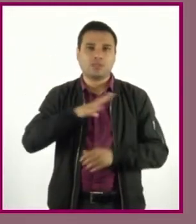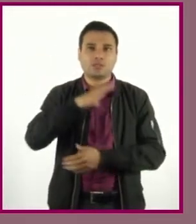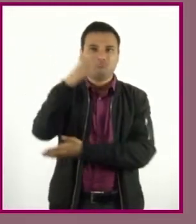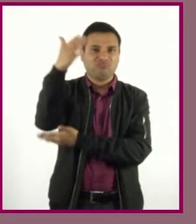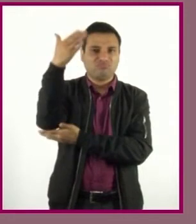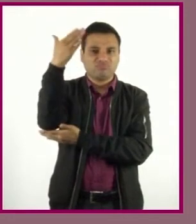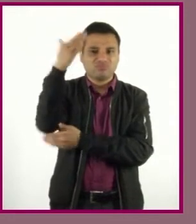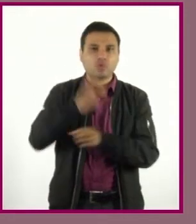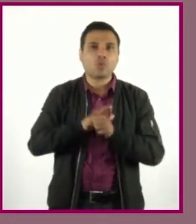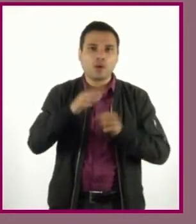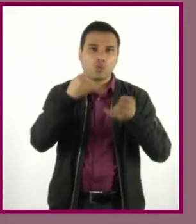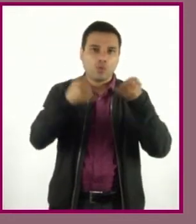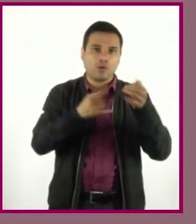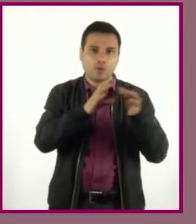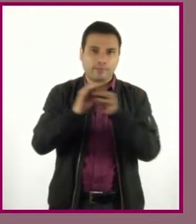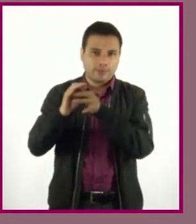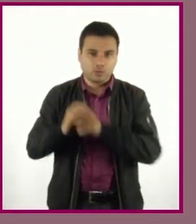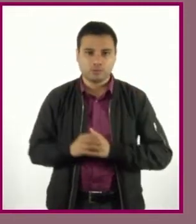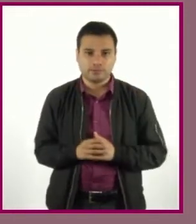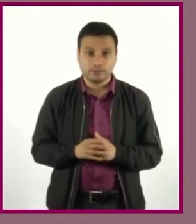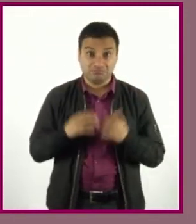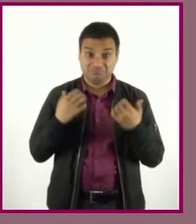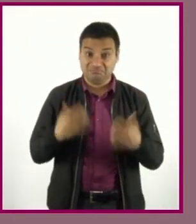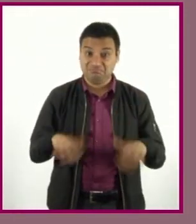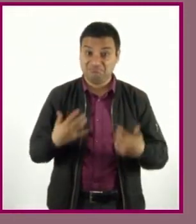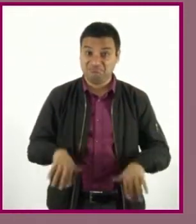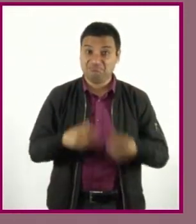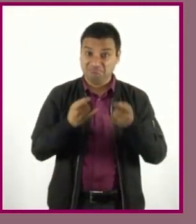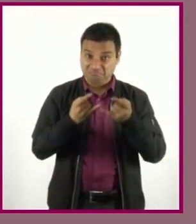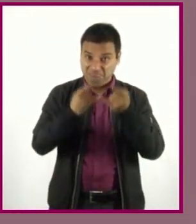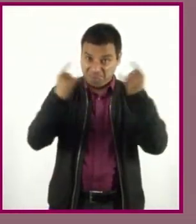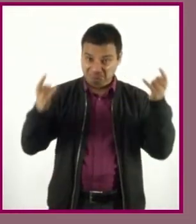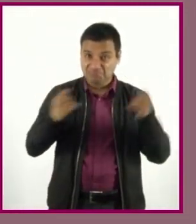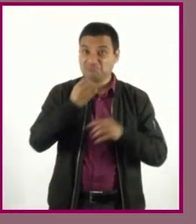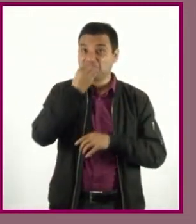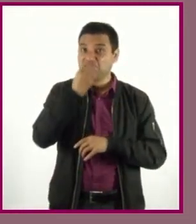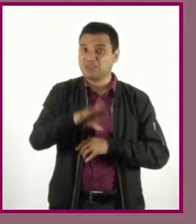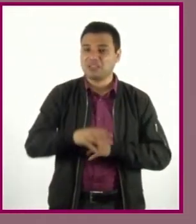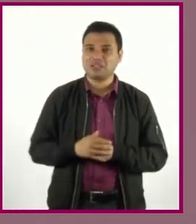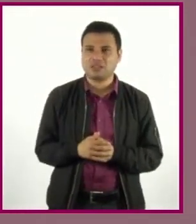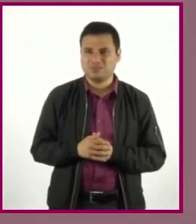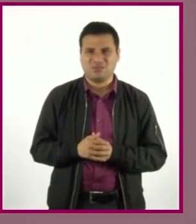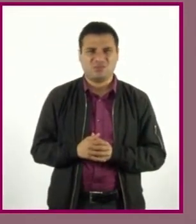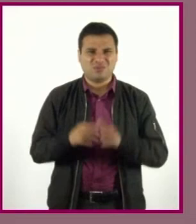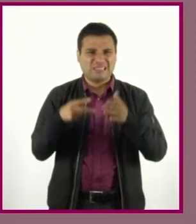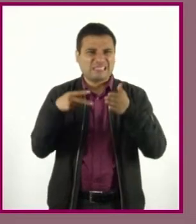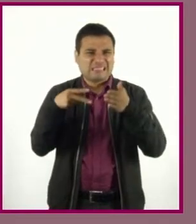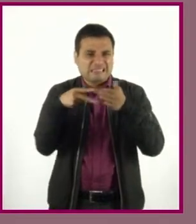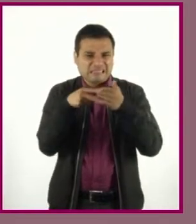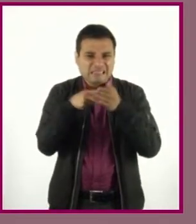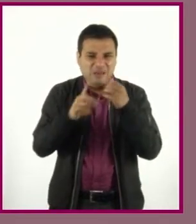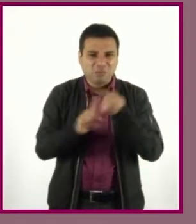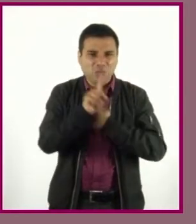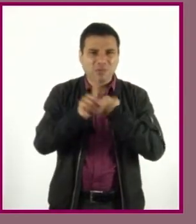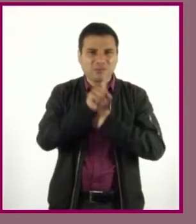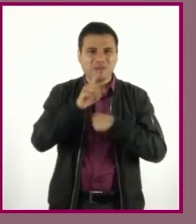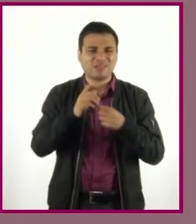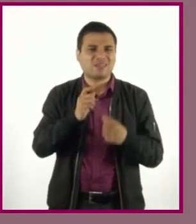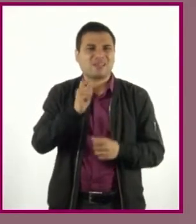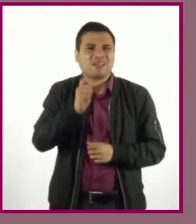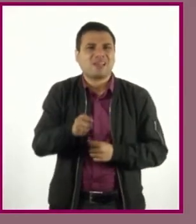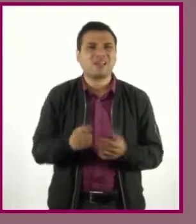olímpica. La historia es alentadora, pero ¿qué estaba pasando en Siria para que las hermanas Mardini y